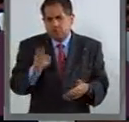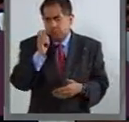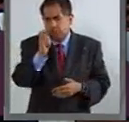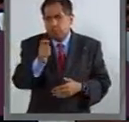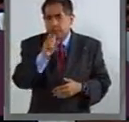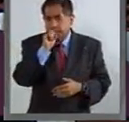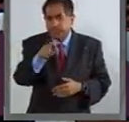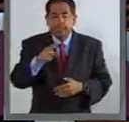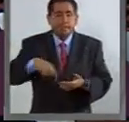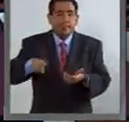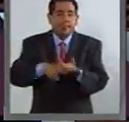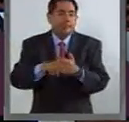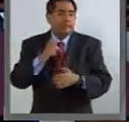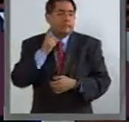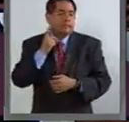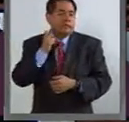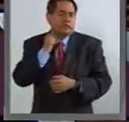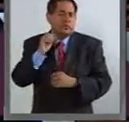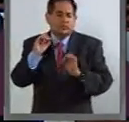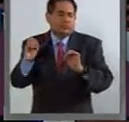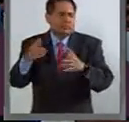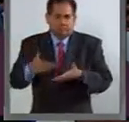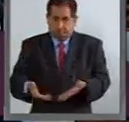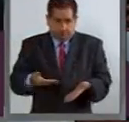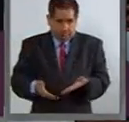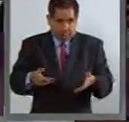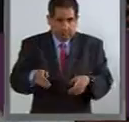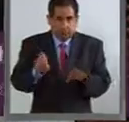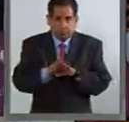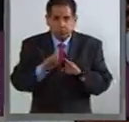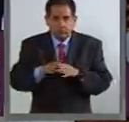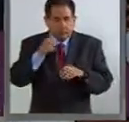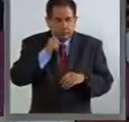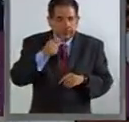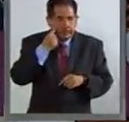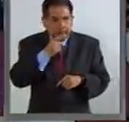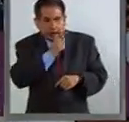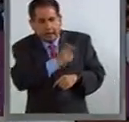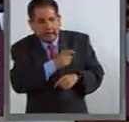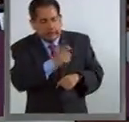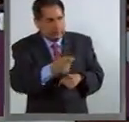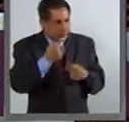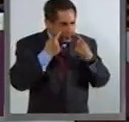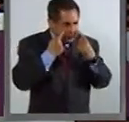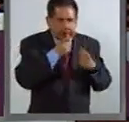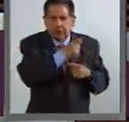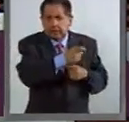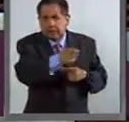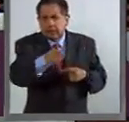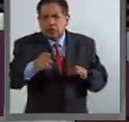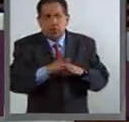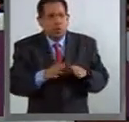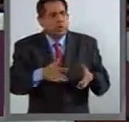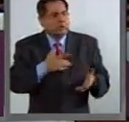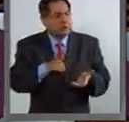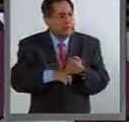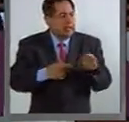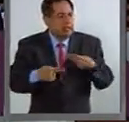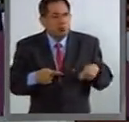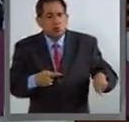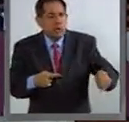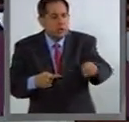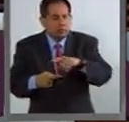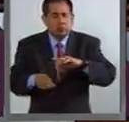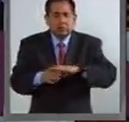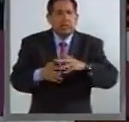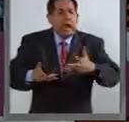el legislador en la era actual está siempre pendiente de lo que está pasando con los sentimientos de la sociedad, cómo